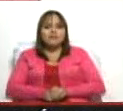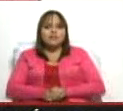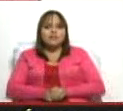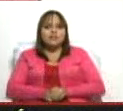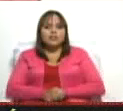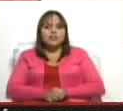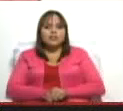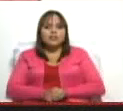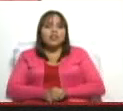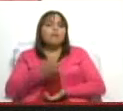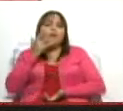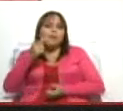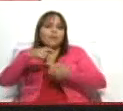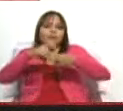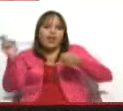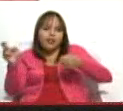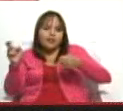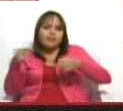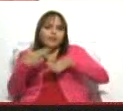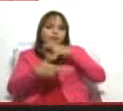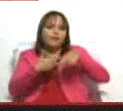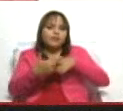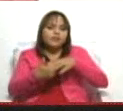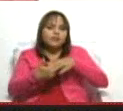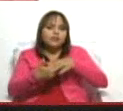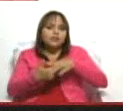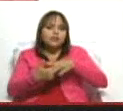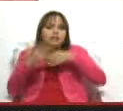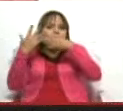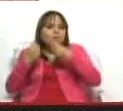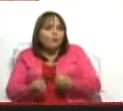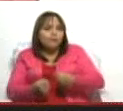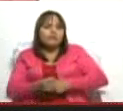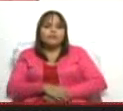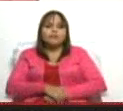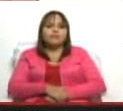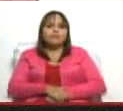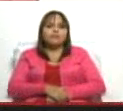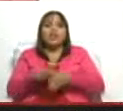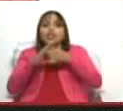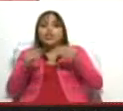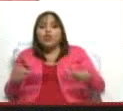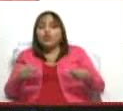seca. Todos los que salen por ahí hablando gamelote terminan secos.